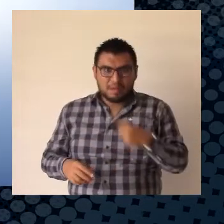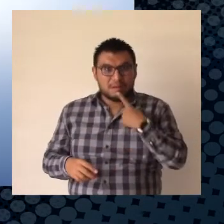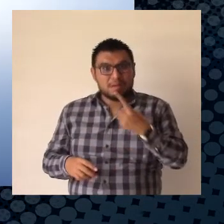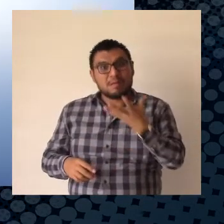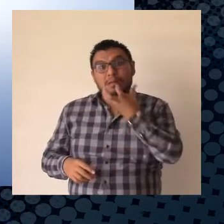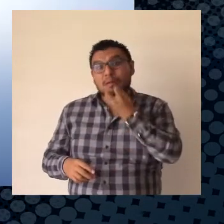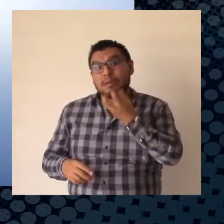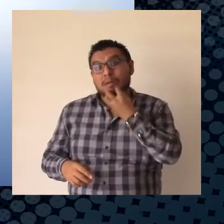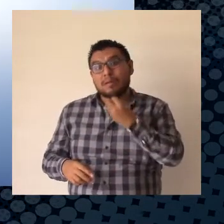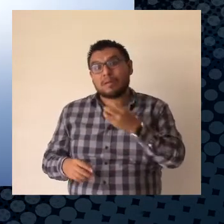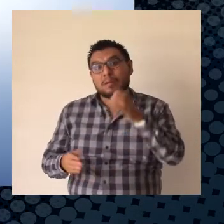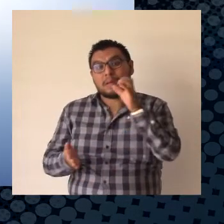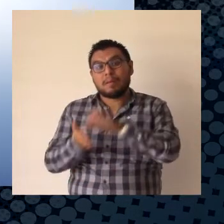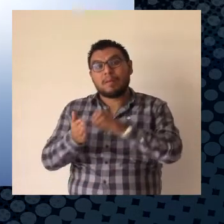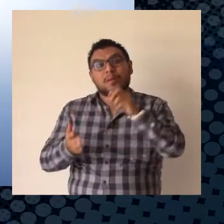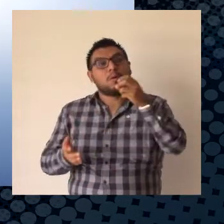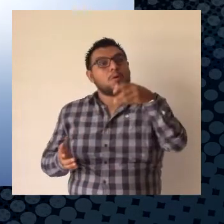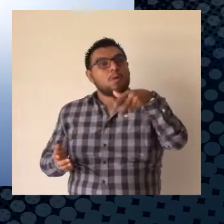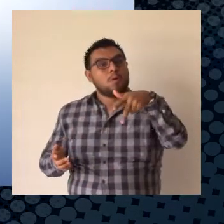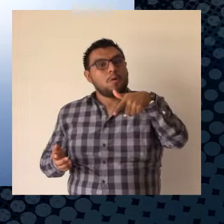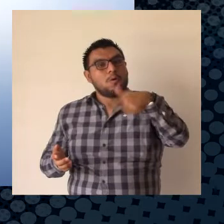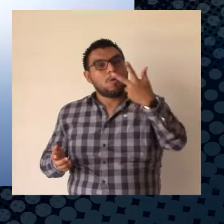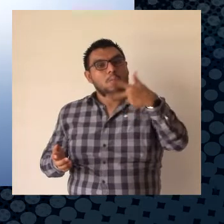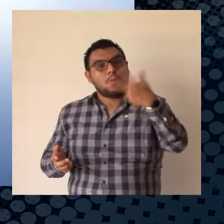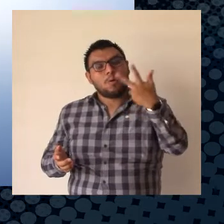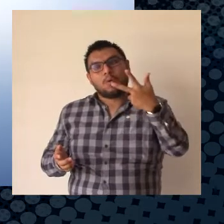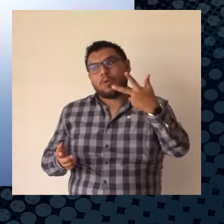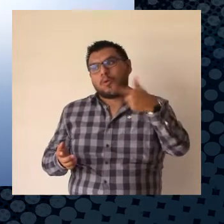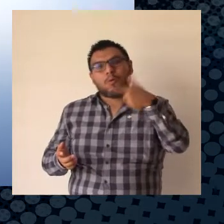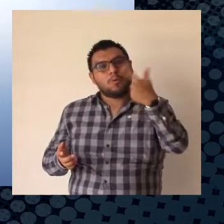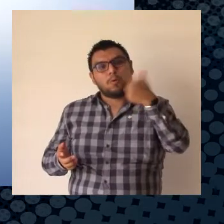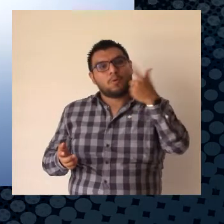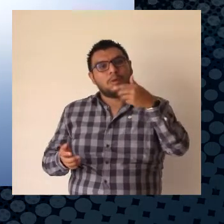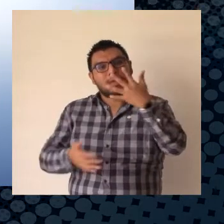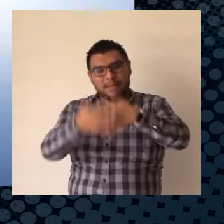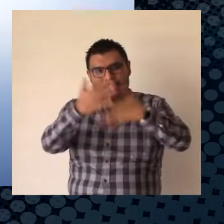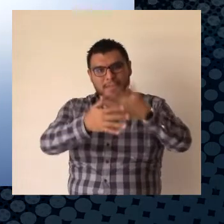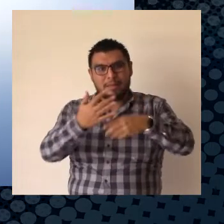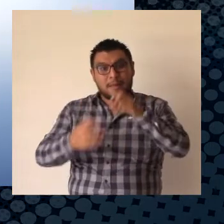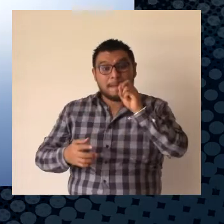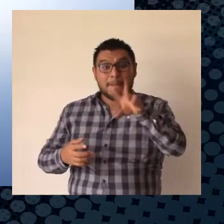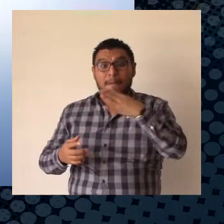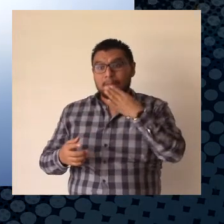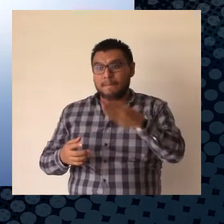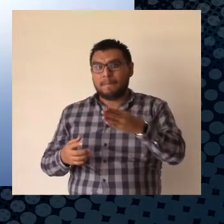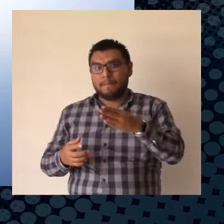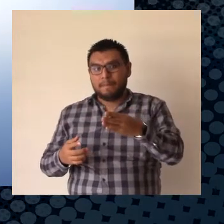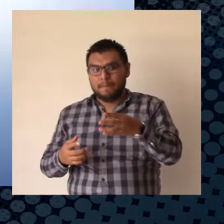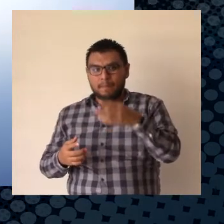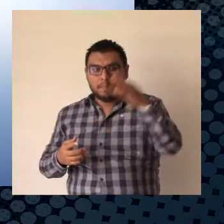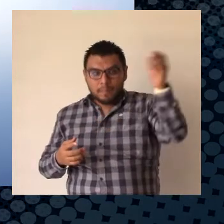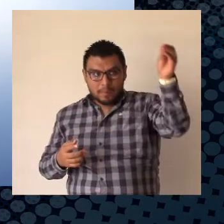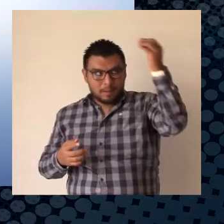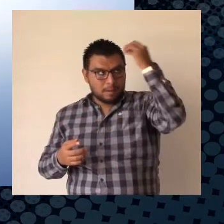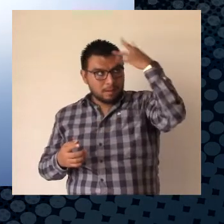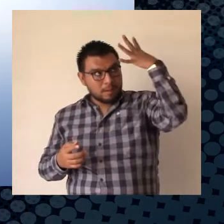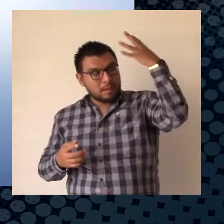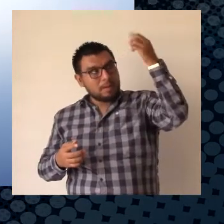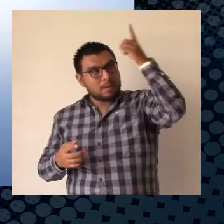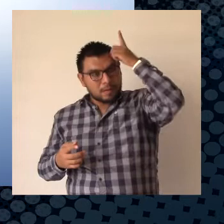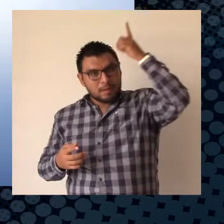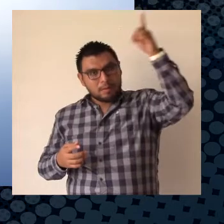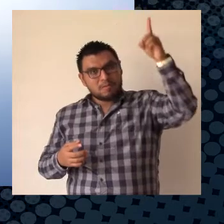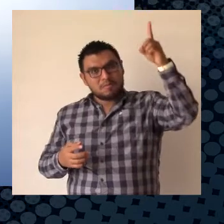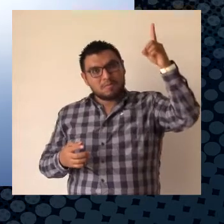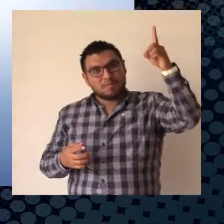12:15, mirad bien, no sea que alguno deje de alcanzar la gracia de Dios, que brotando una raíz